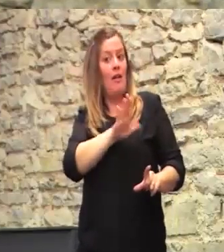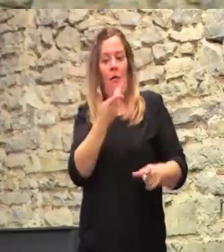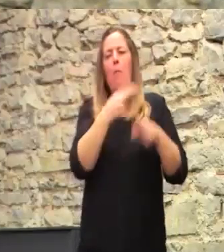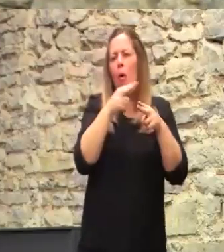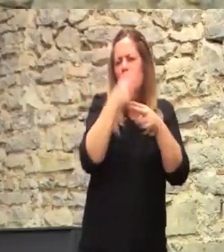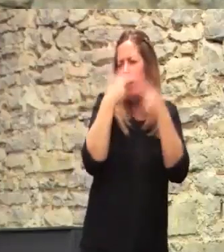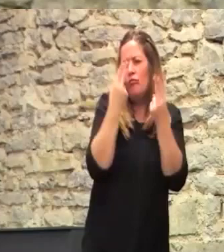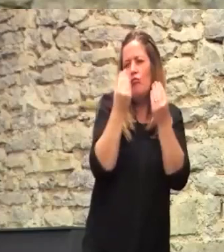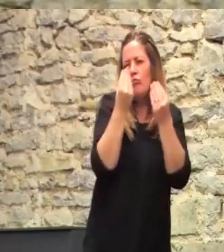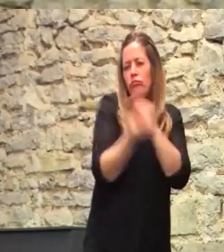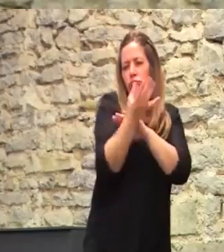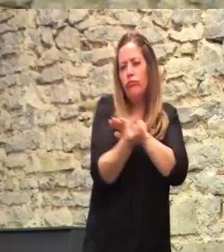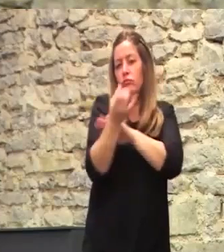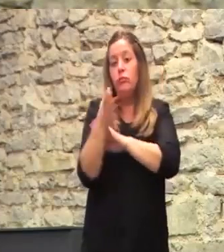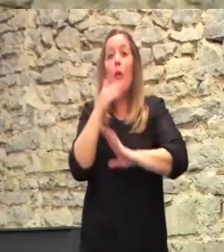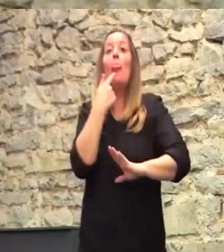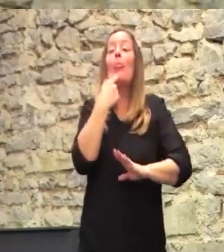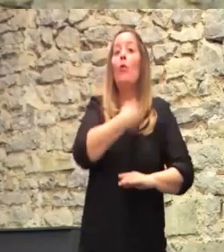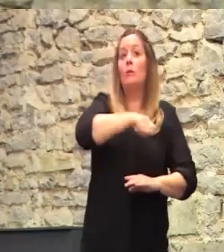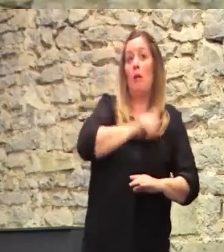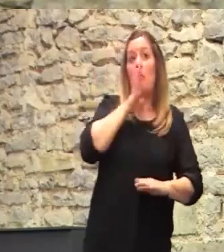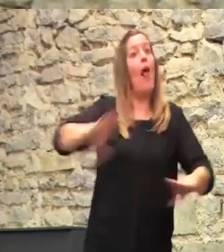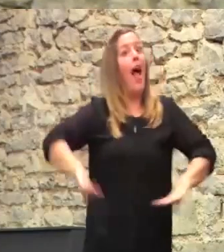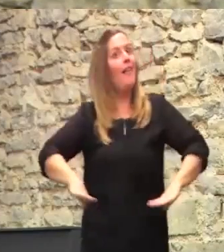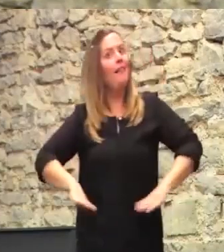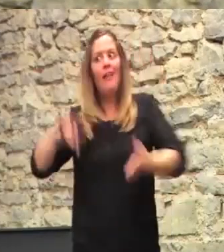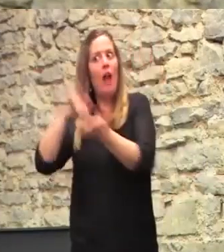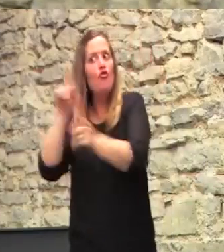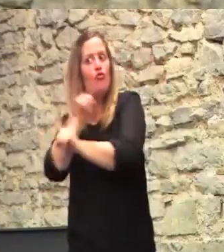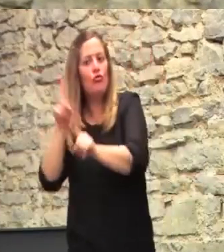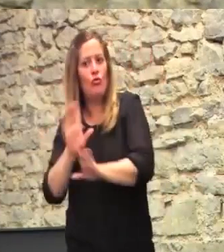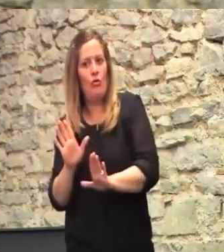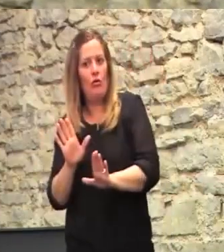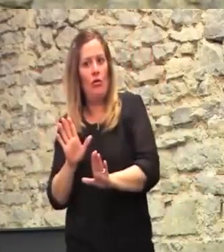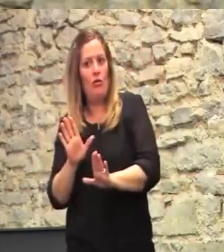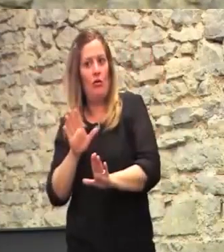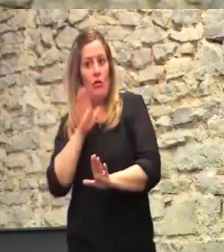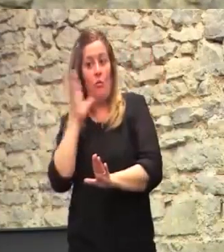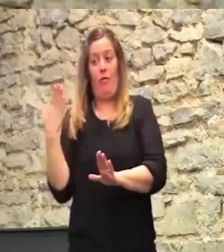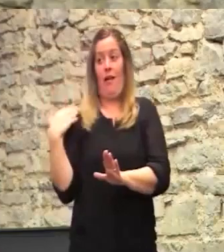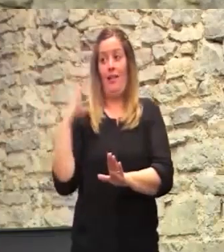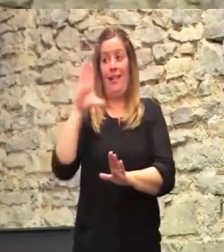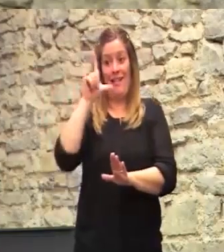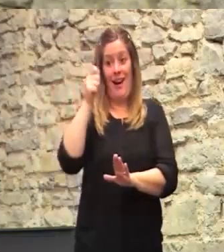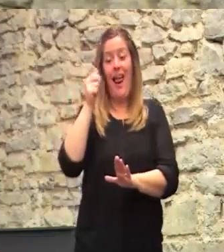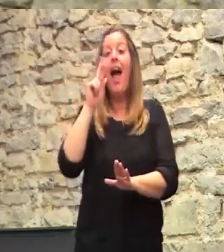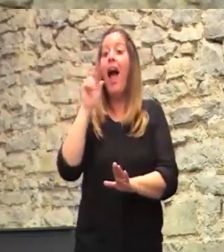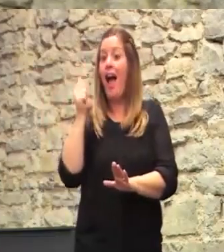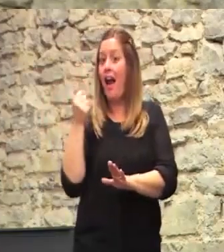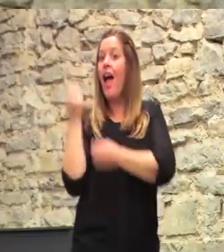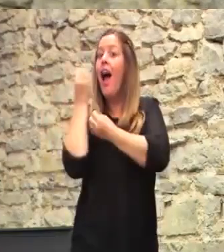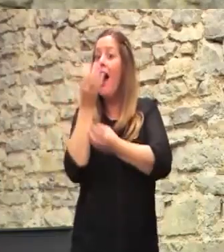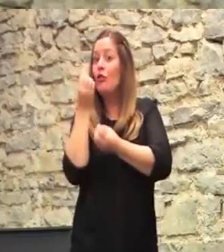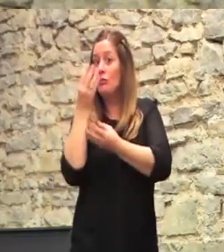en argentina esto no sucedió entonces iba avanzando todo esto que cuenta clara y va avanzando a